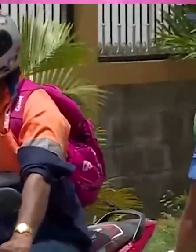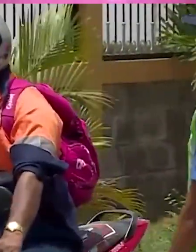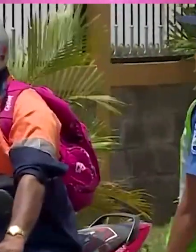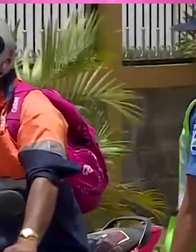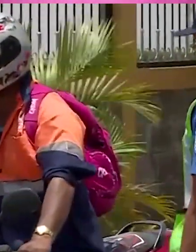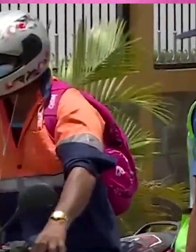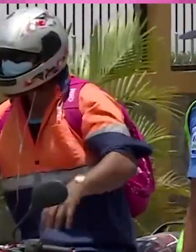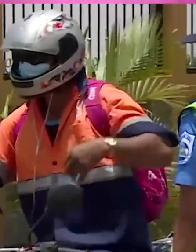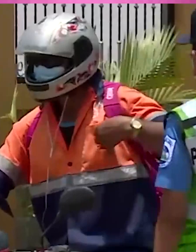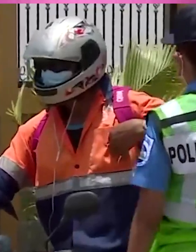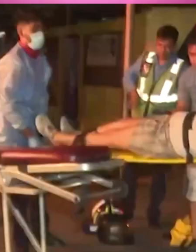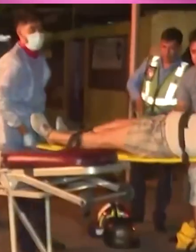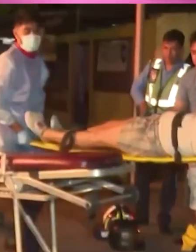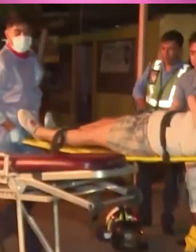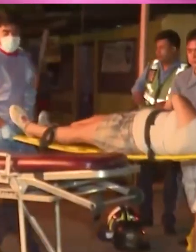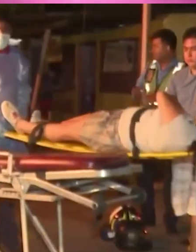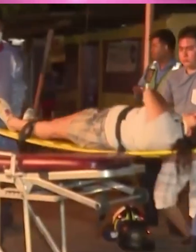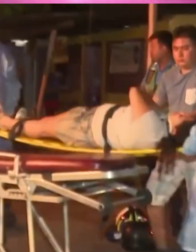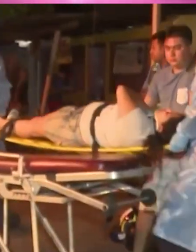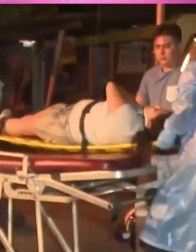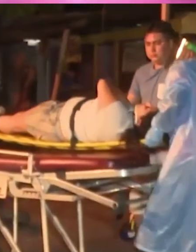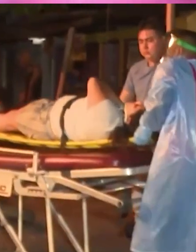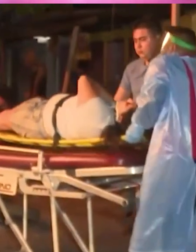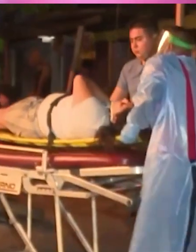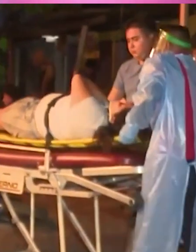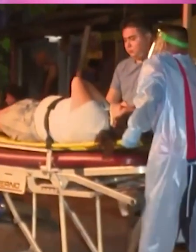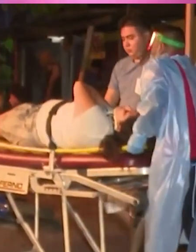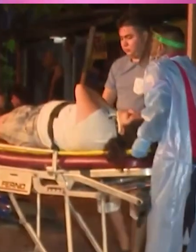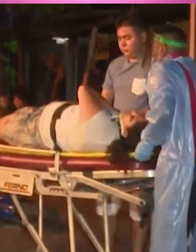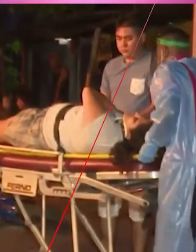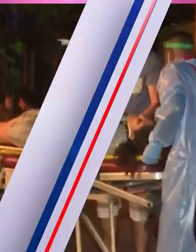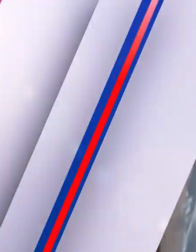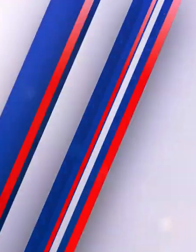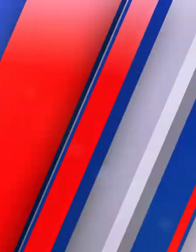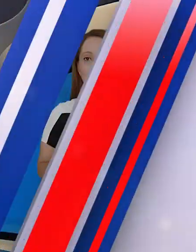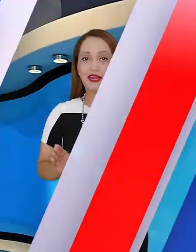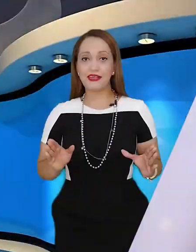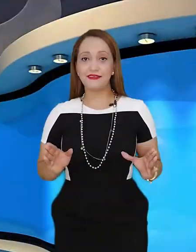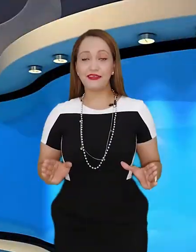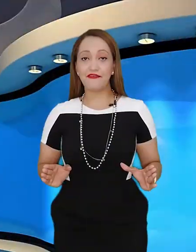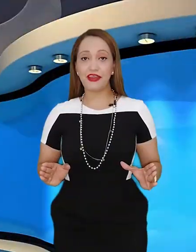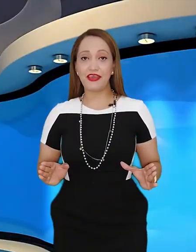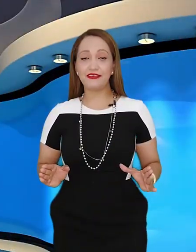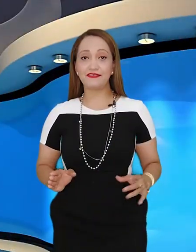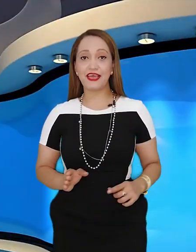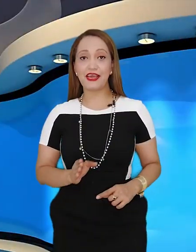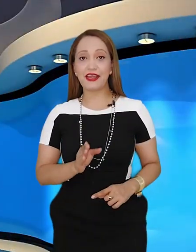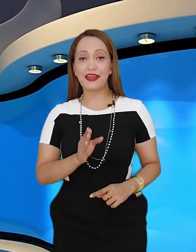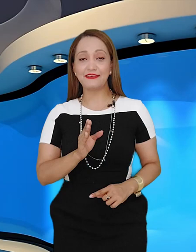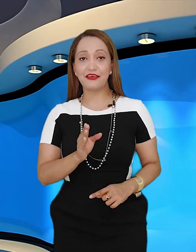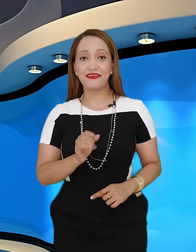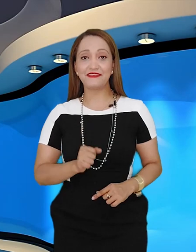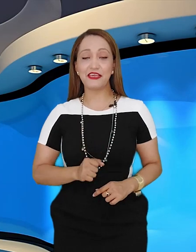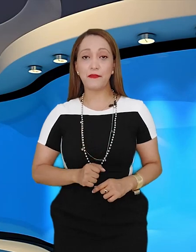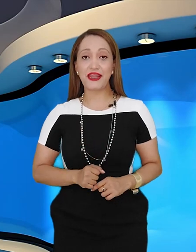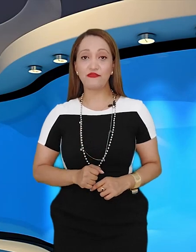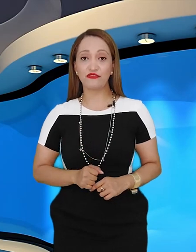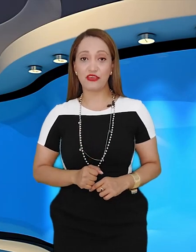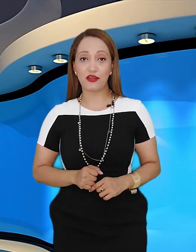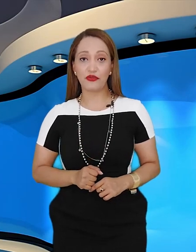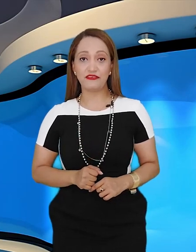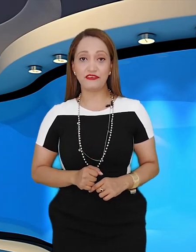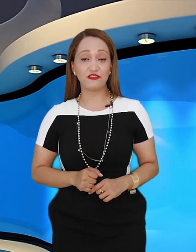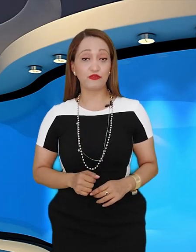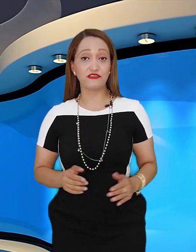de cerca a los motociclistas en los diferentes retenes en el país. Inalcanzable está la canasta básica para